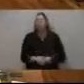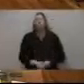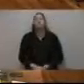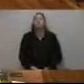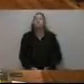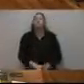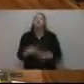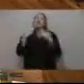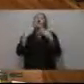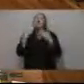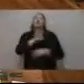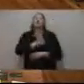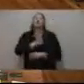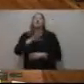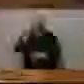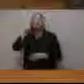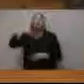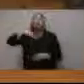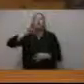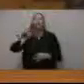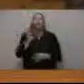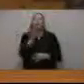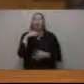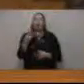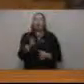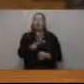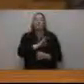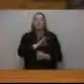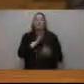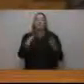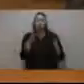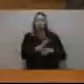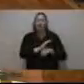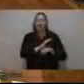Gracias, señora Ramos. Señor consejero, tiene la palabra.